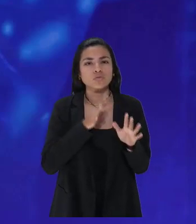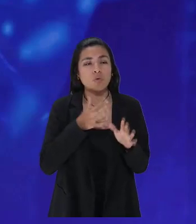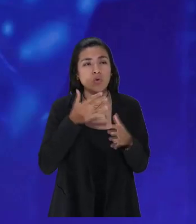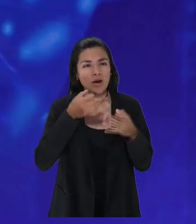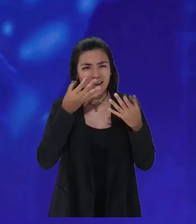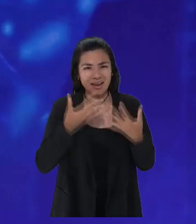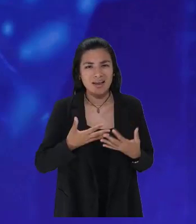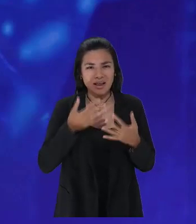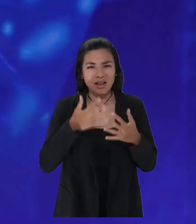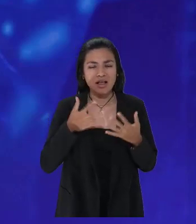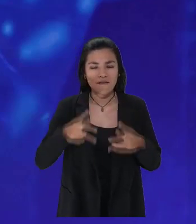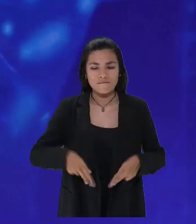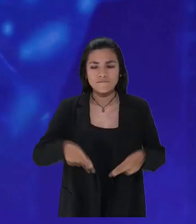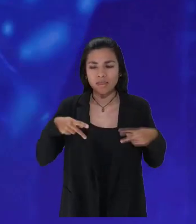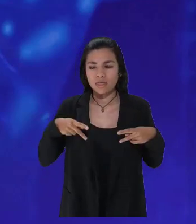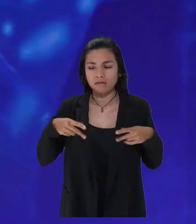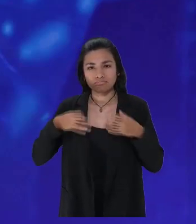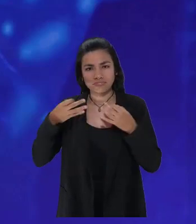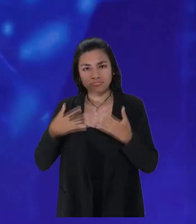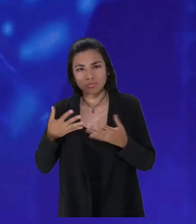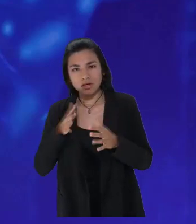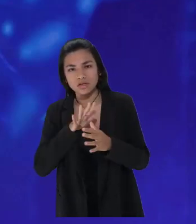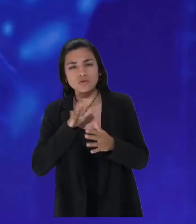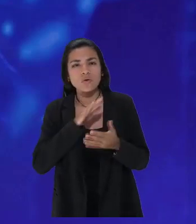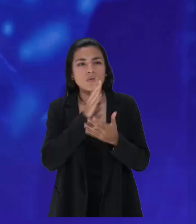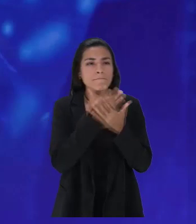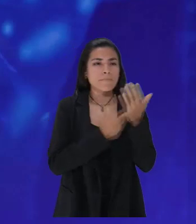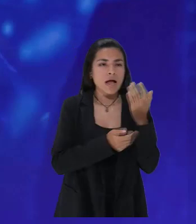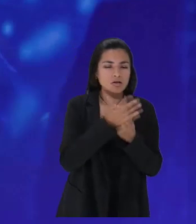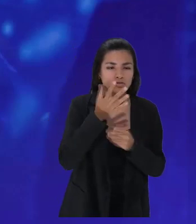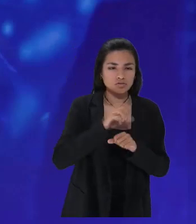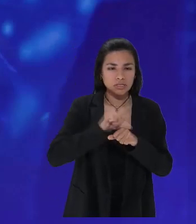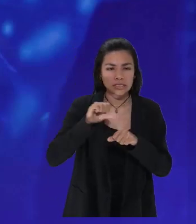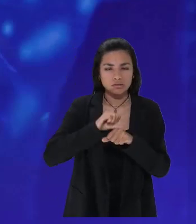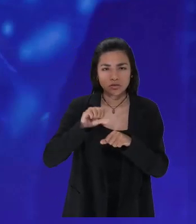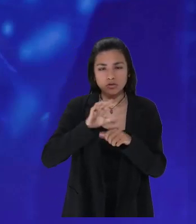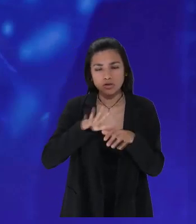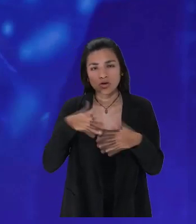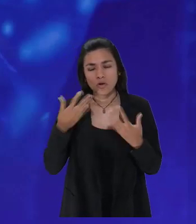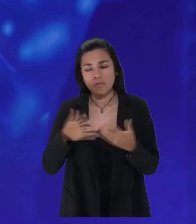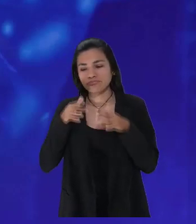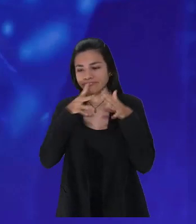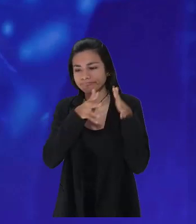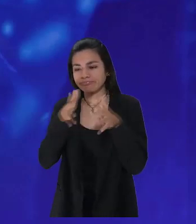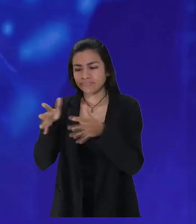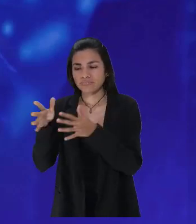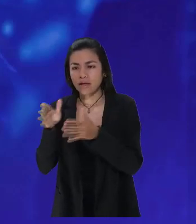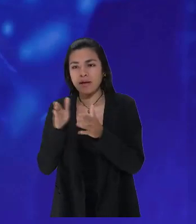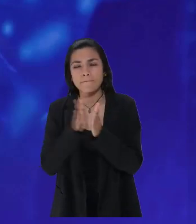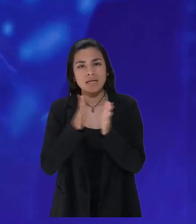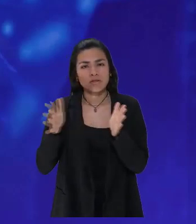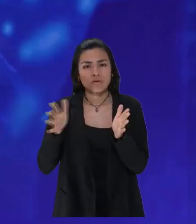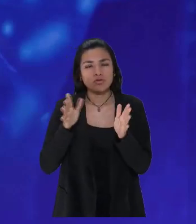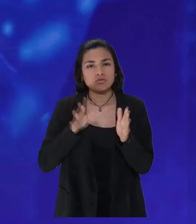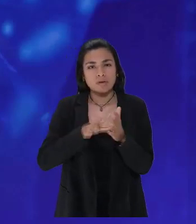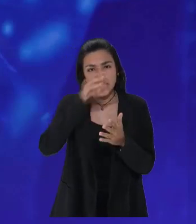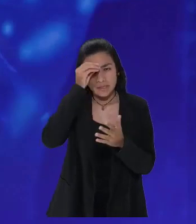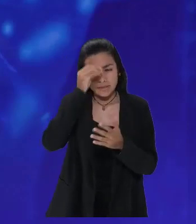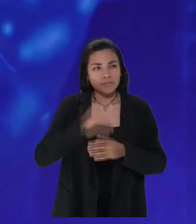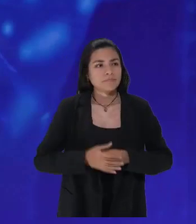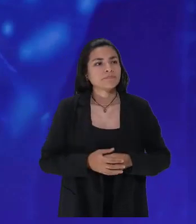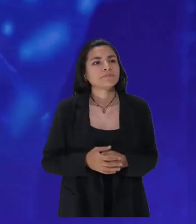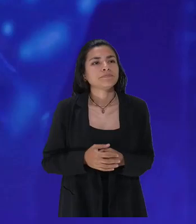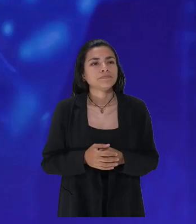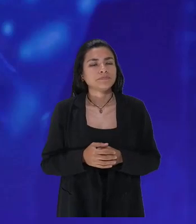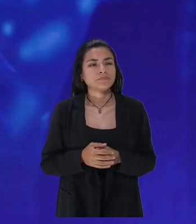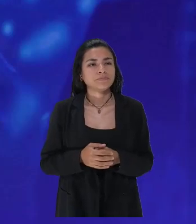la calidad de vida de las personas que pasan por las manos de los cirujanos cuando tenemos mejores métodos de enseñanza, mejores métodos de aprendizaje. Bien.